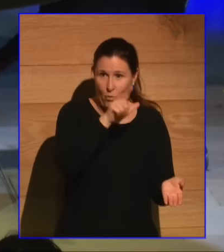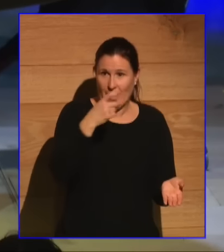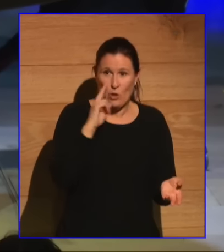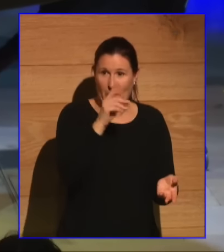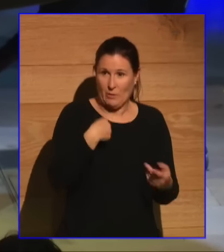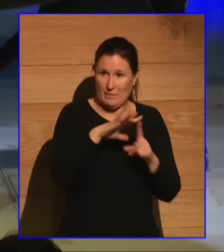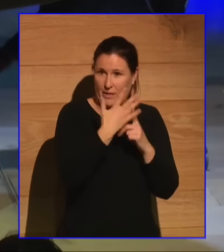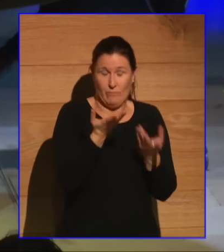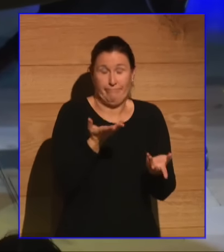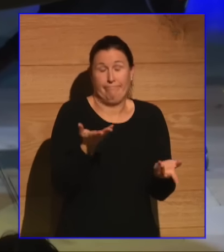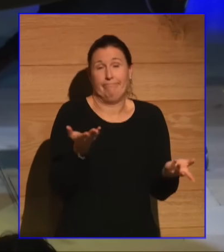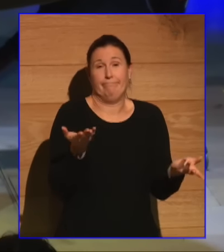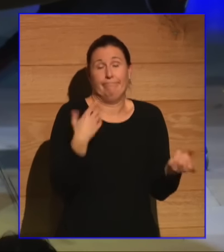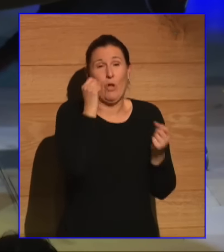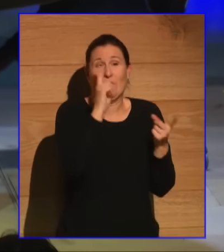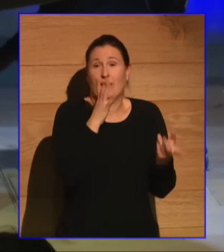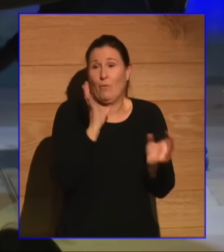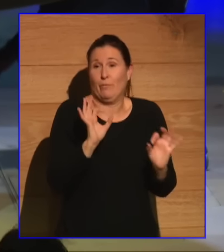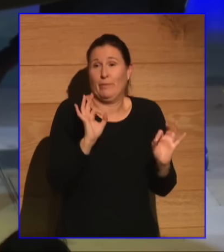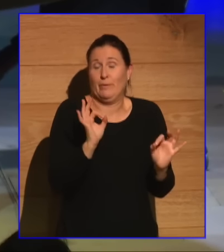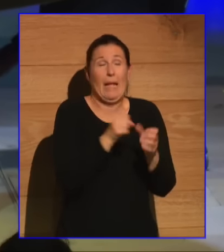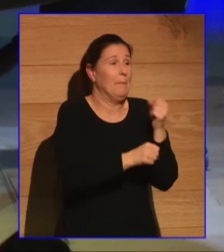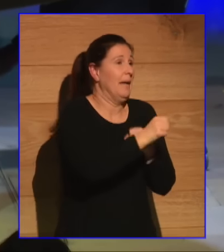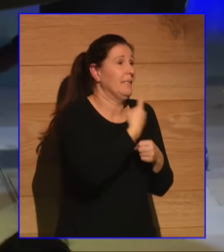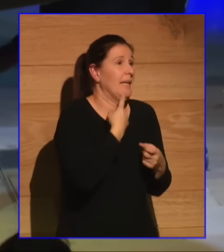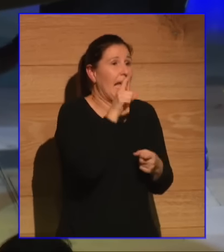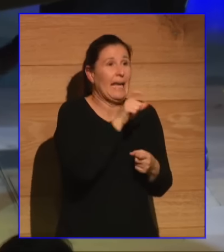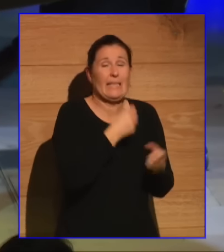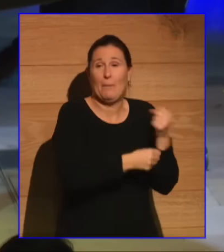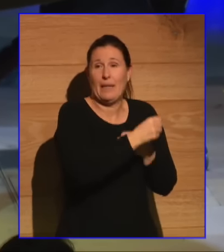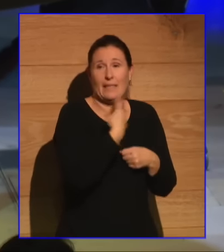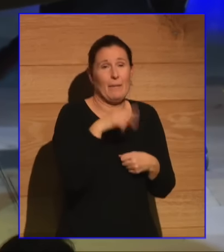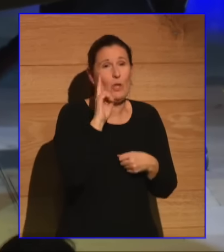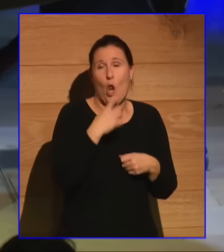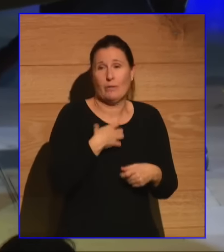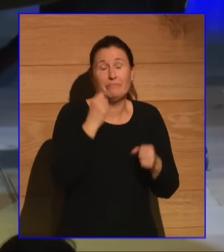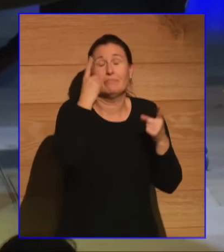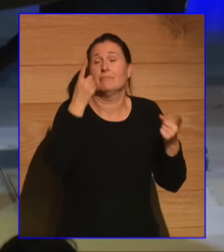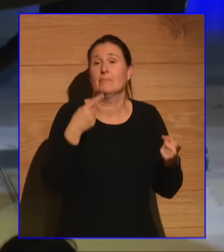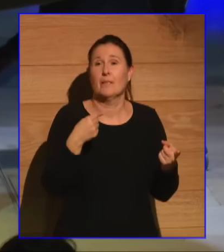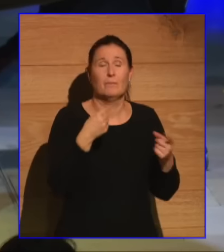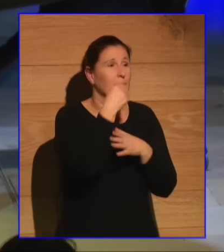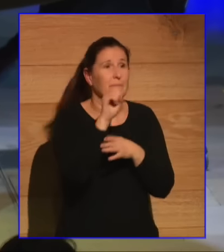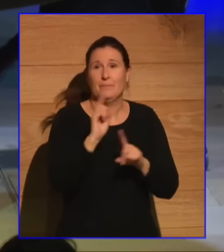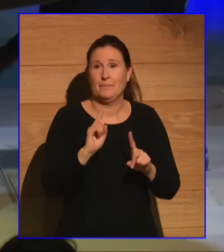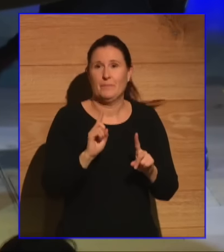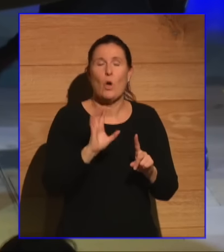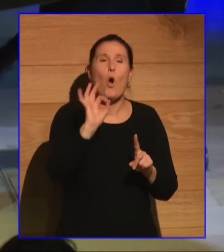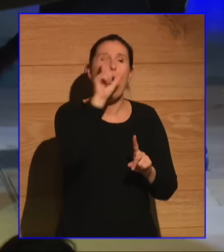escena de la que estamos hablando porque, claro, por empatía. La gente empática no ha visto nunca esta escena. Fíjate, yo creo que está o la gente